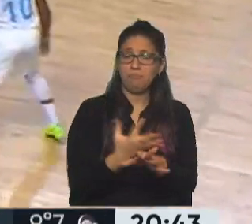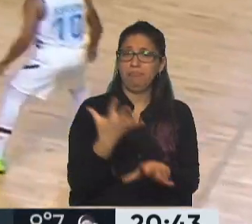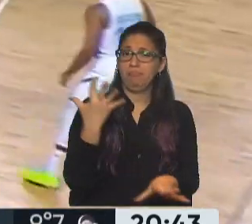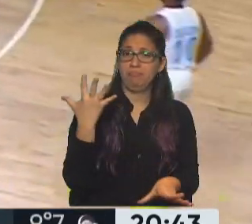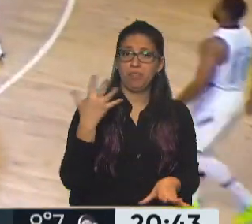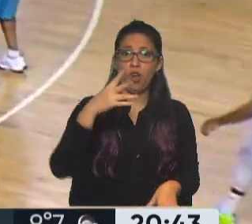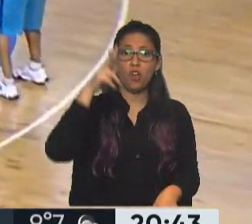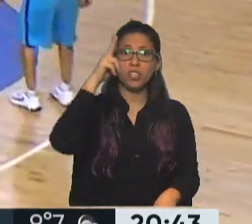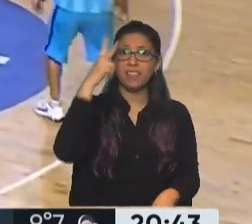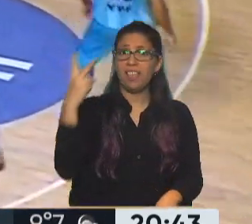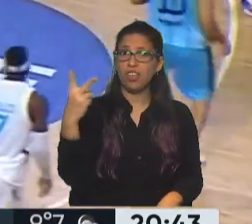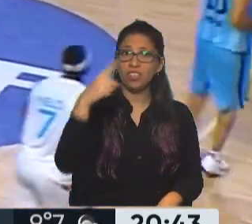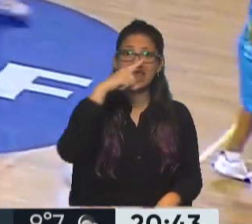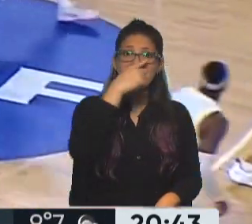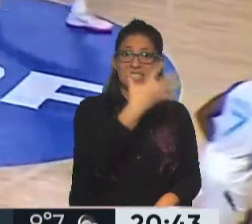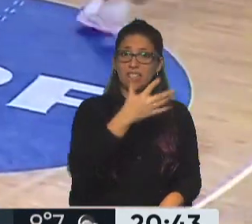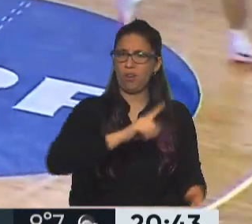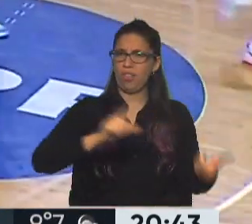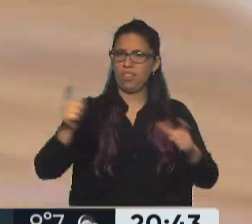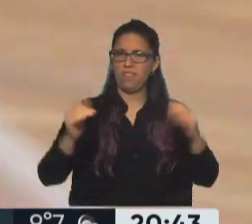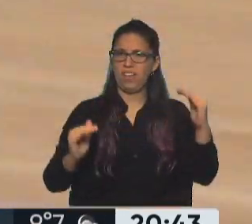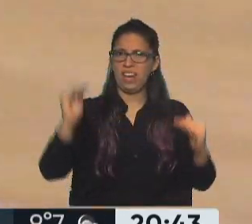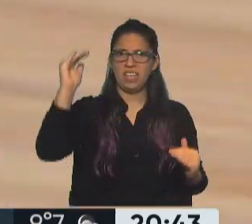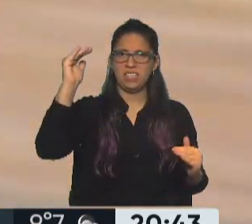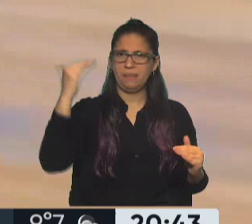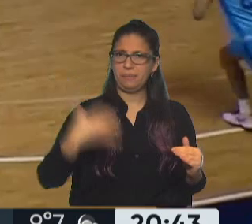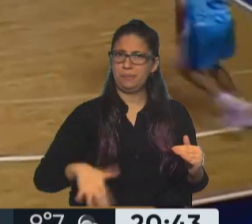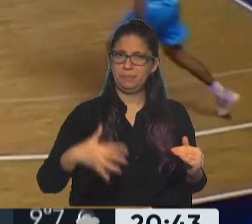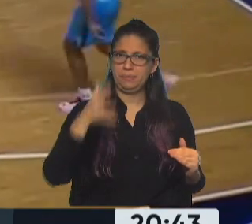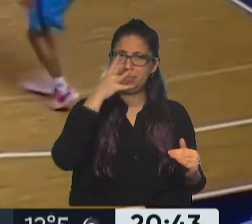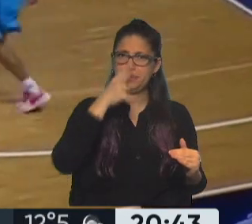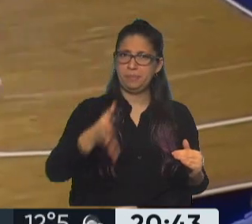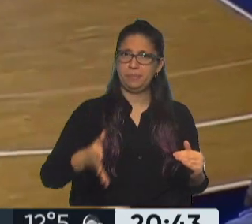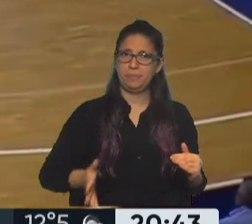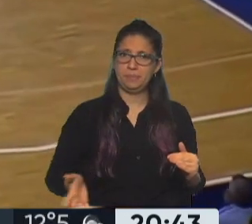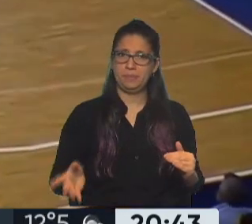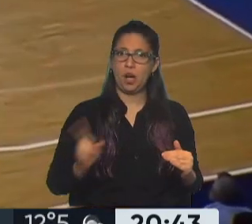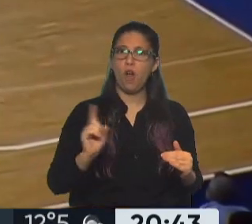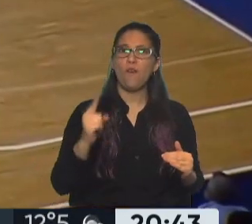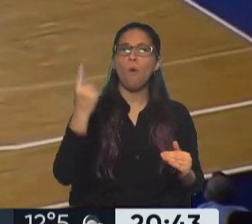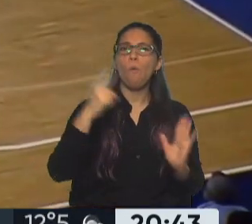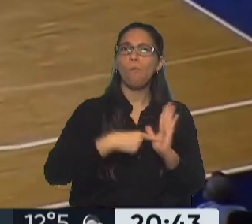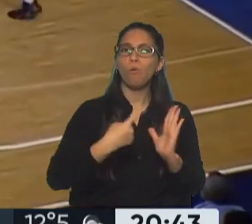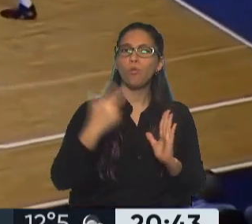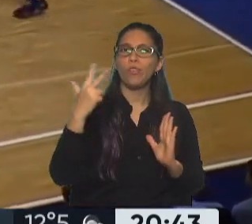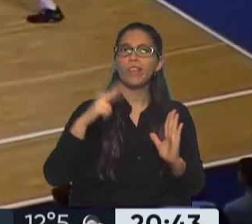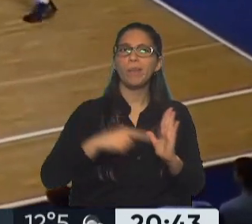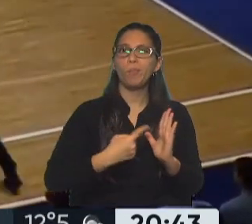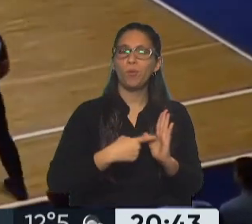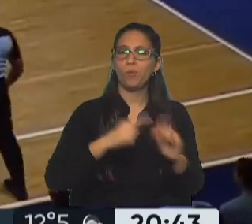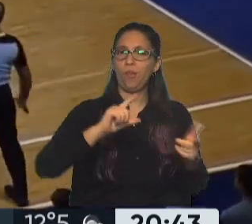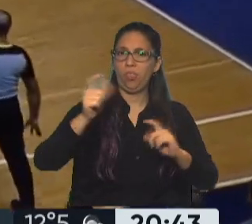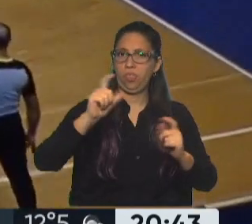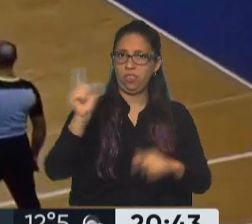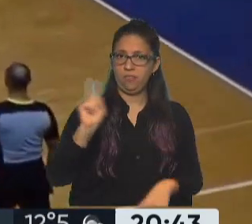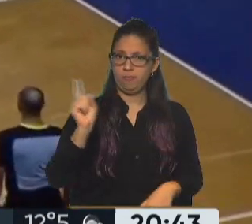82-75 fue una diferencia de un resultado, no fue ajustado en el último. No, hubo una, el segundo con una canasta de tres.